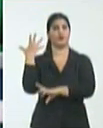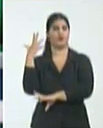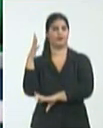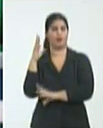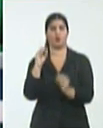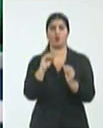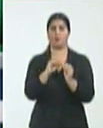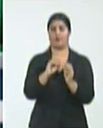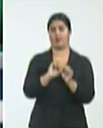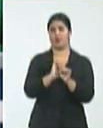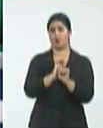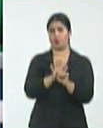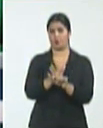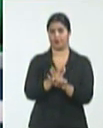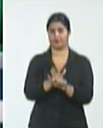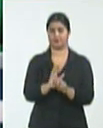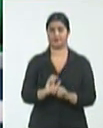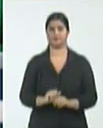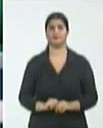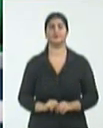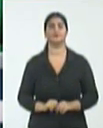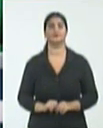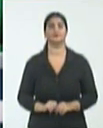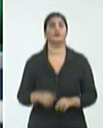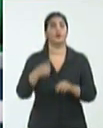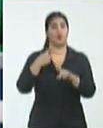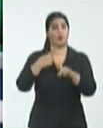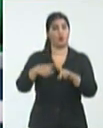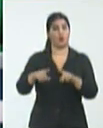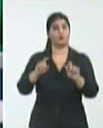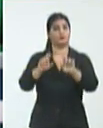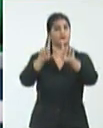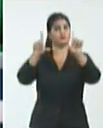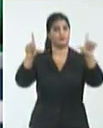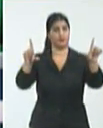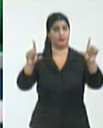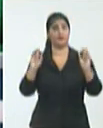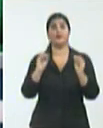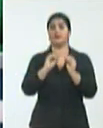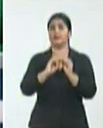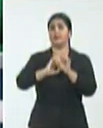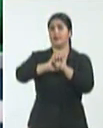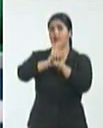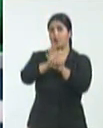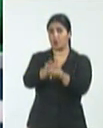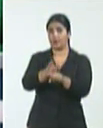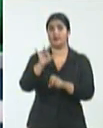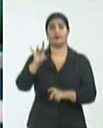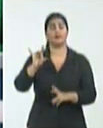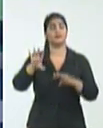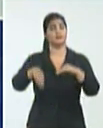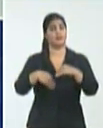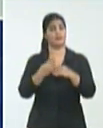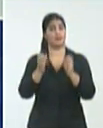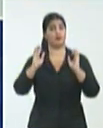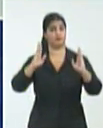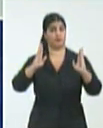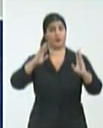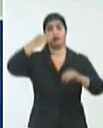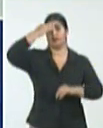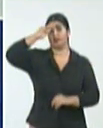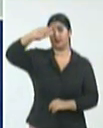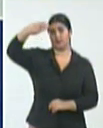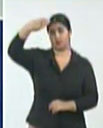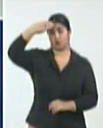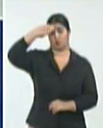el comportamiento de los importados, de los autóctonos en los últimos 15 días, evidencia que